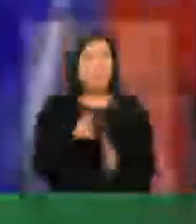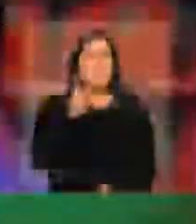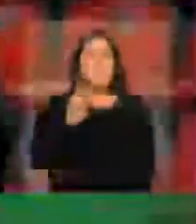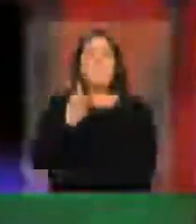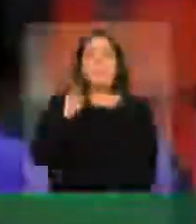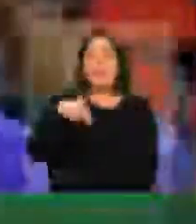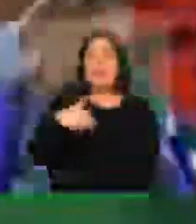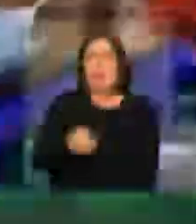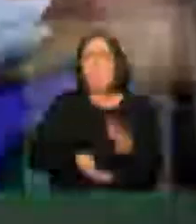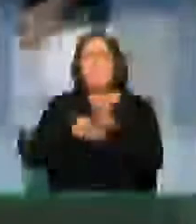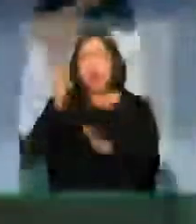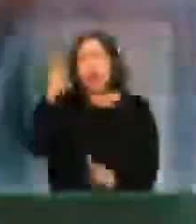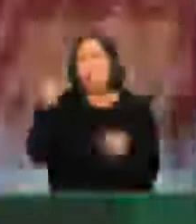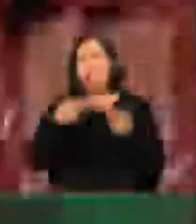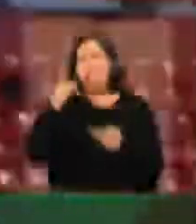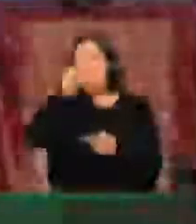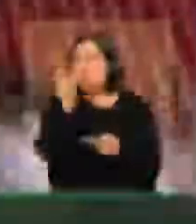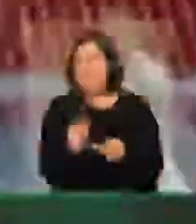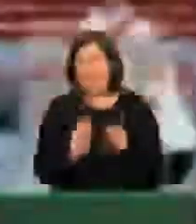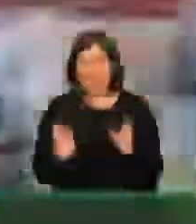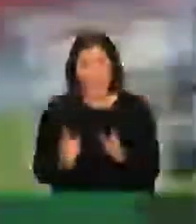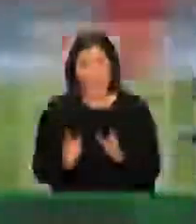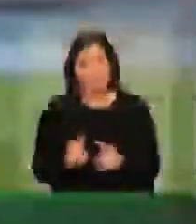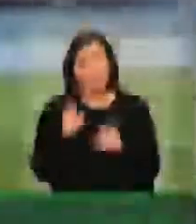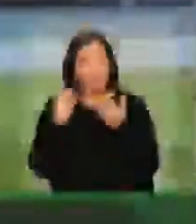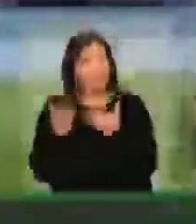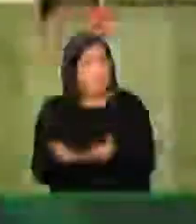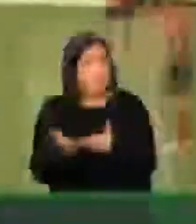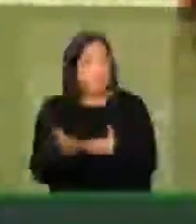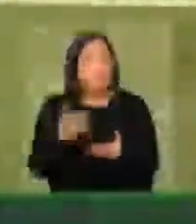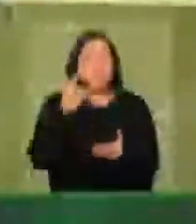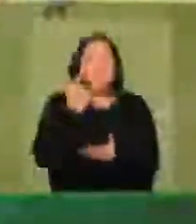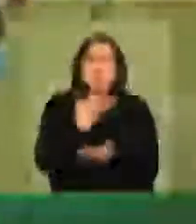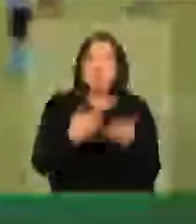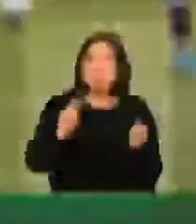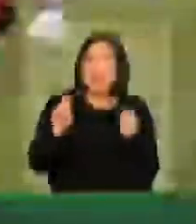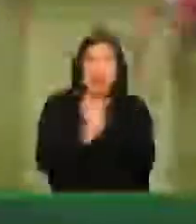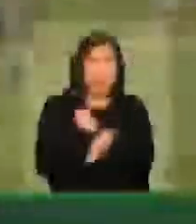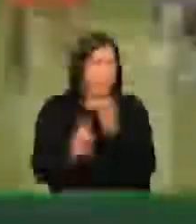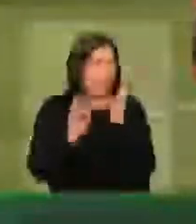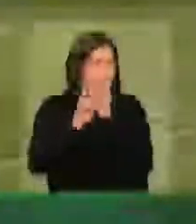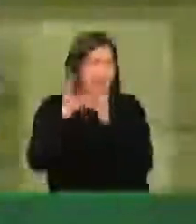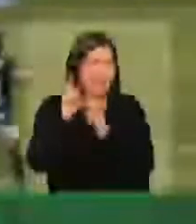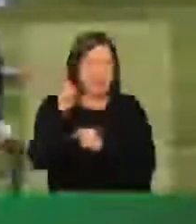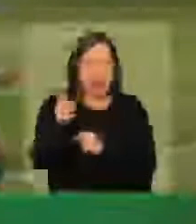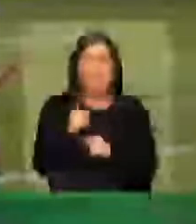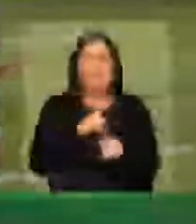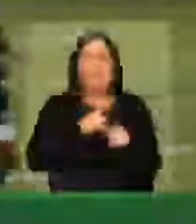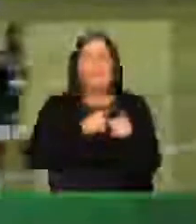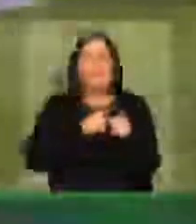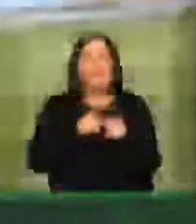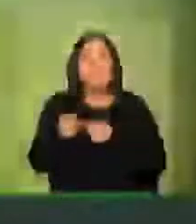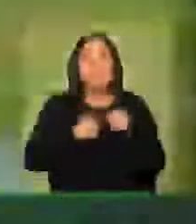italiano en las próximas temporadas. El lateral izquierdo de la selección uruguaya dará un salto de calidad y será dirigido